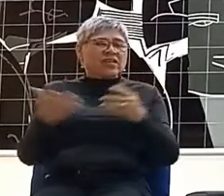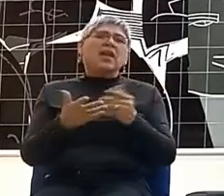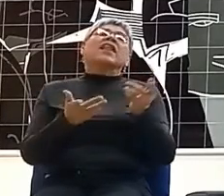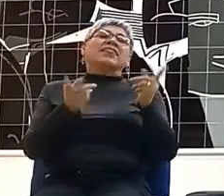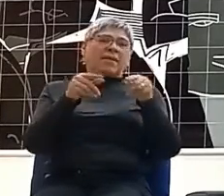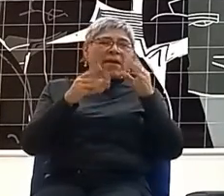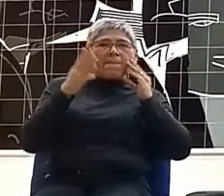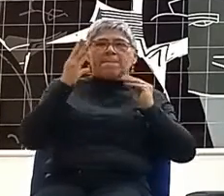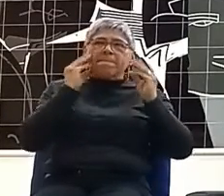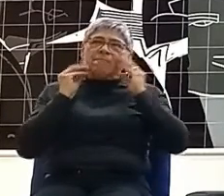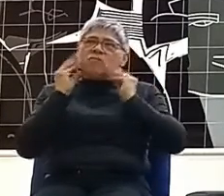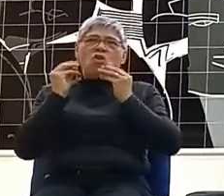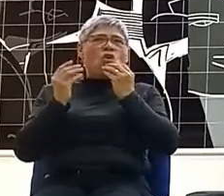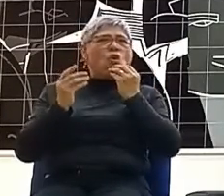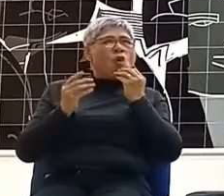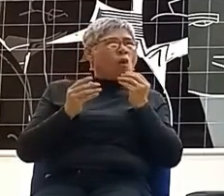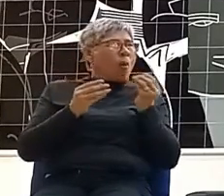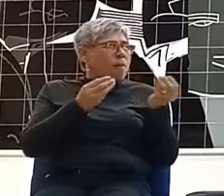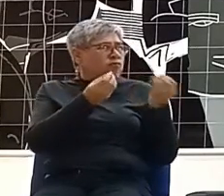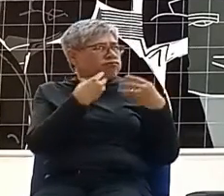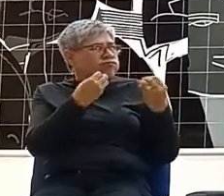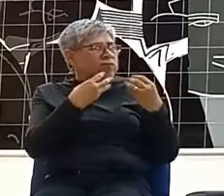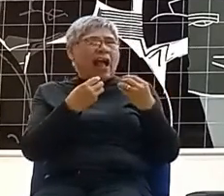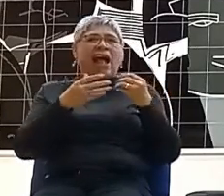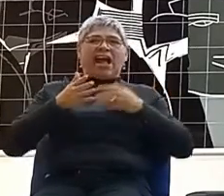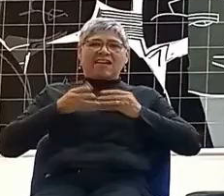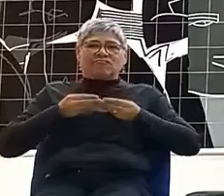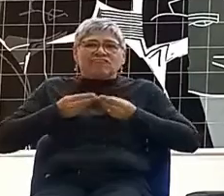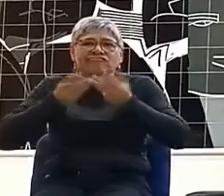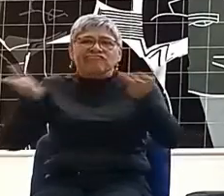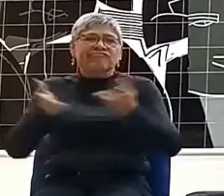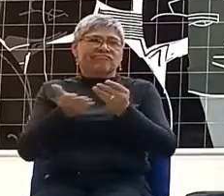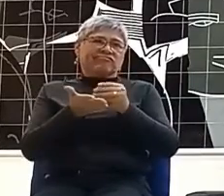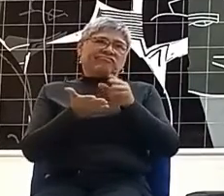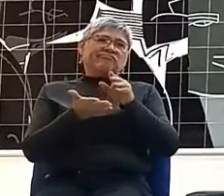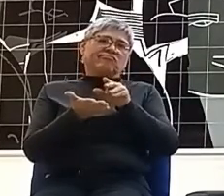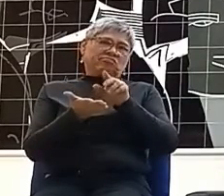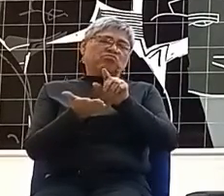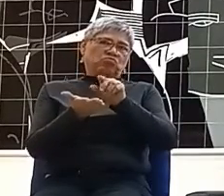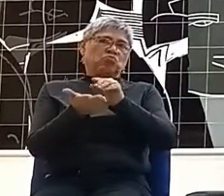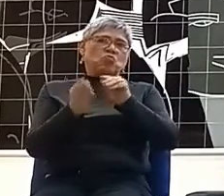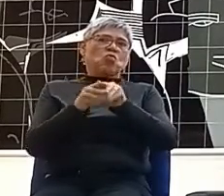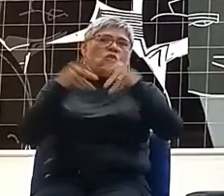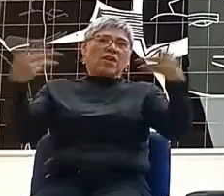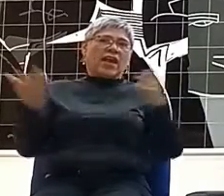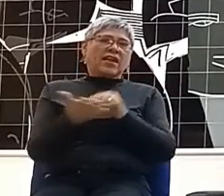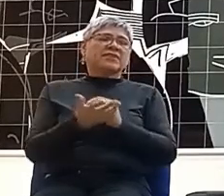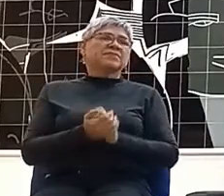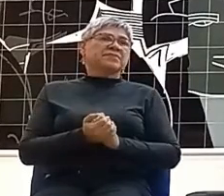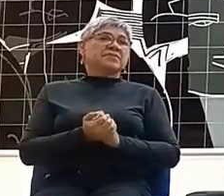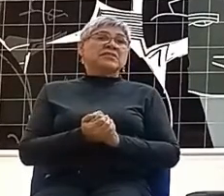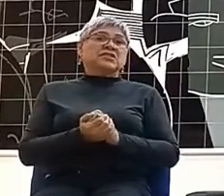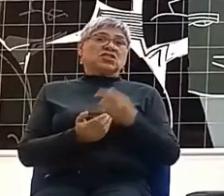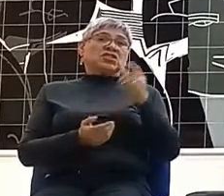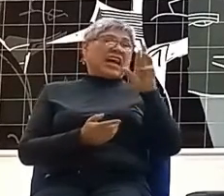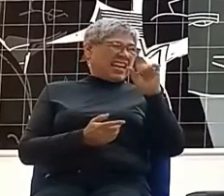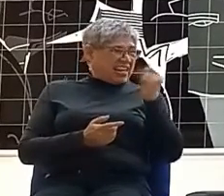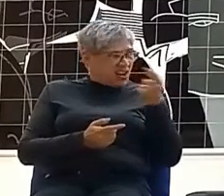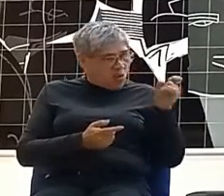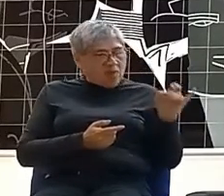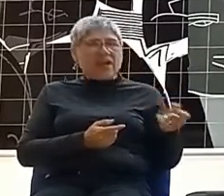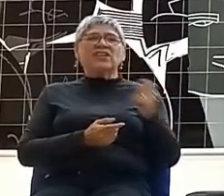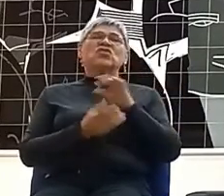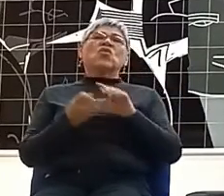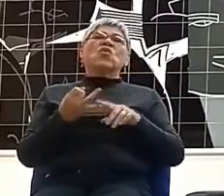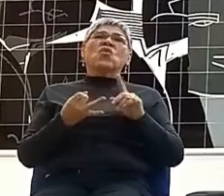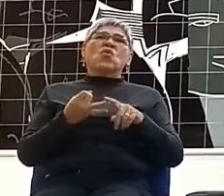ese suplemento. Lilian Salazar Chuffi, Guillermo Costaín, el mismo Rigoberto Gil